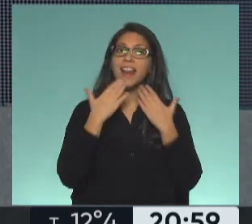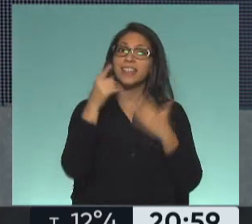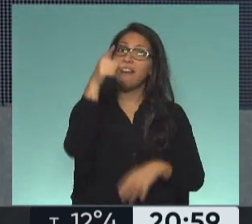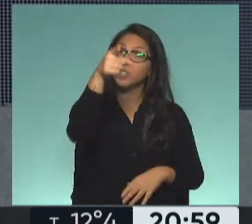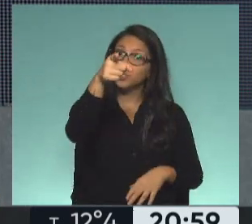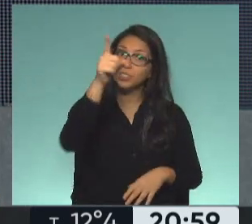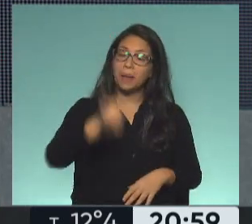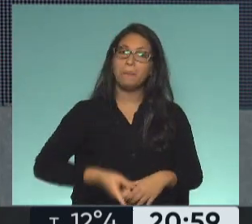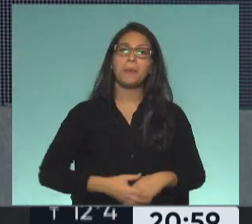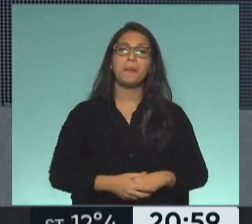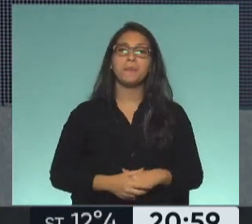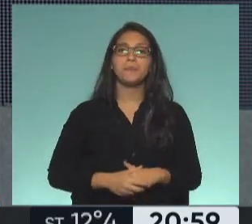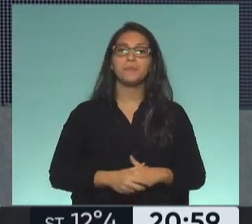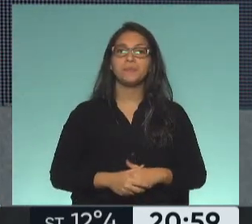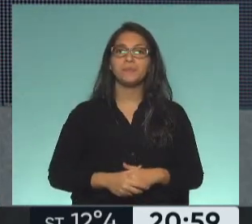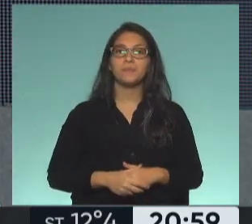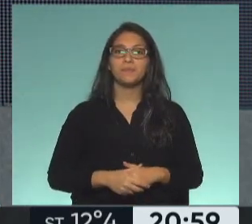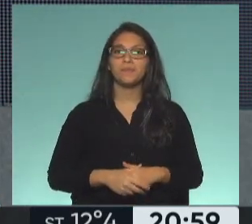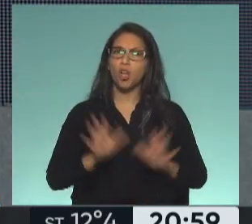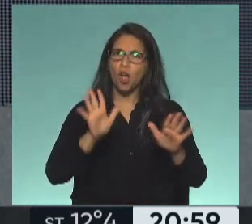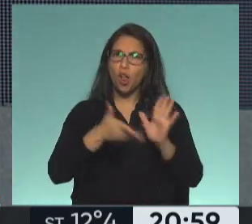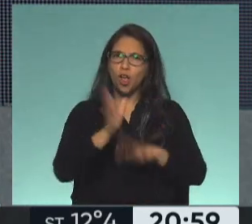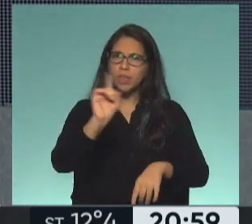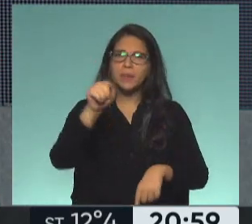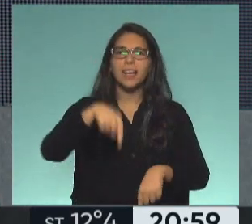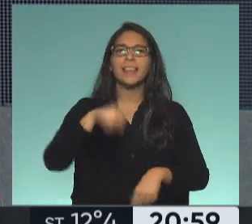gracias a vos. No te vayas, estás en la televisión pública.